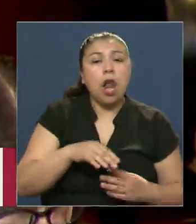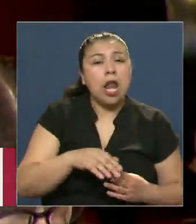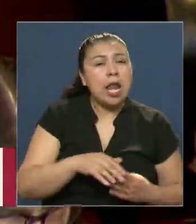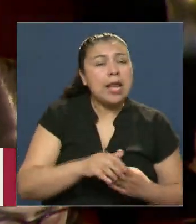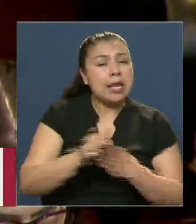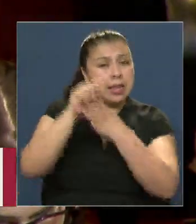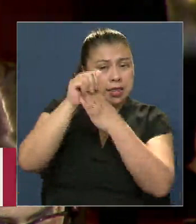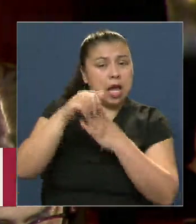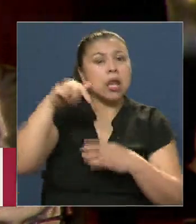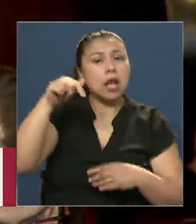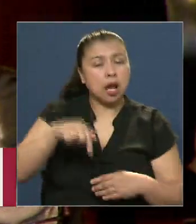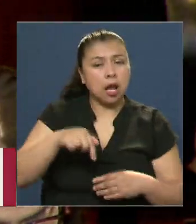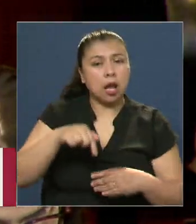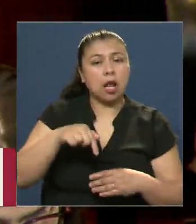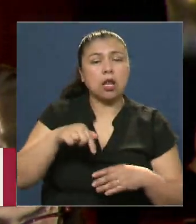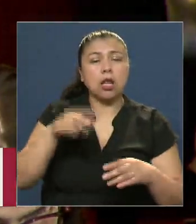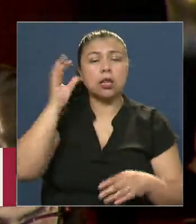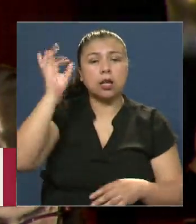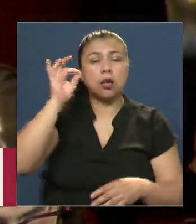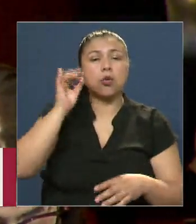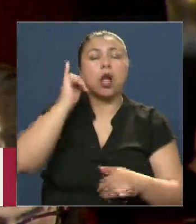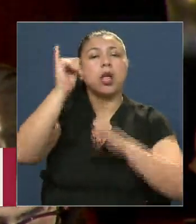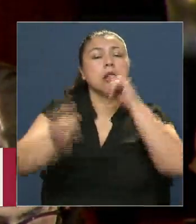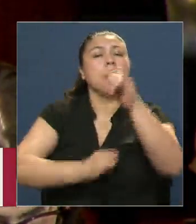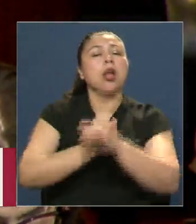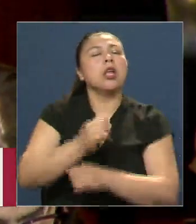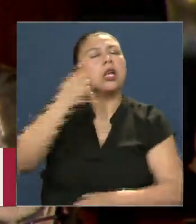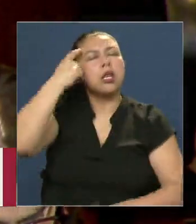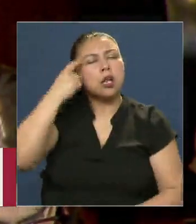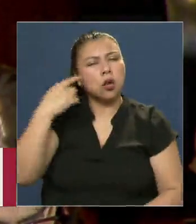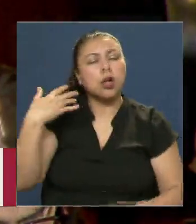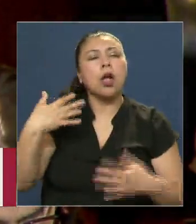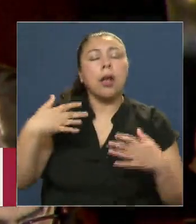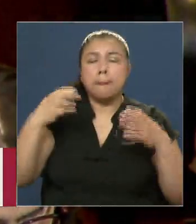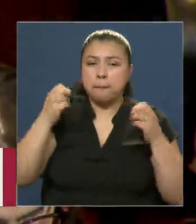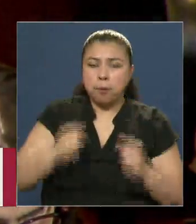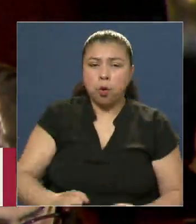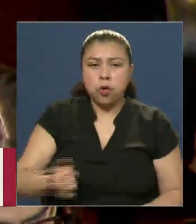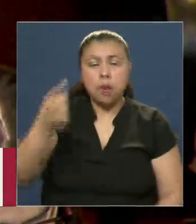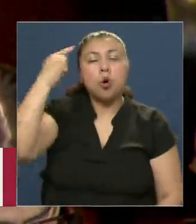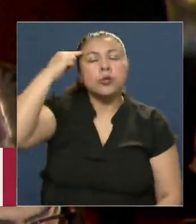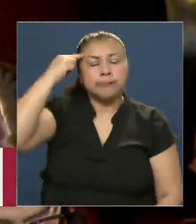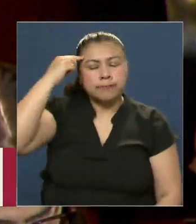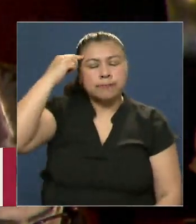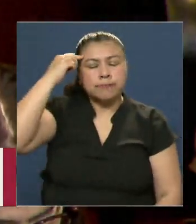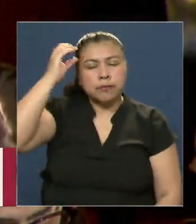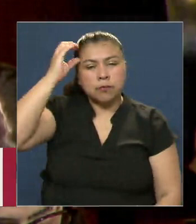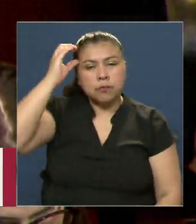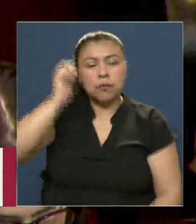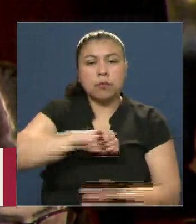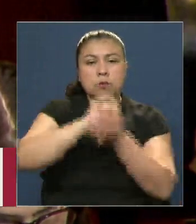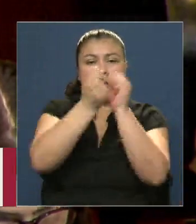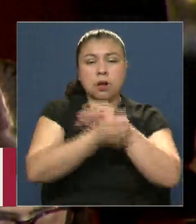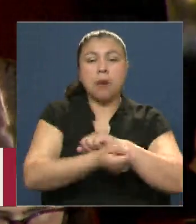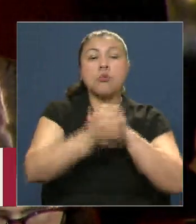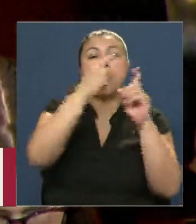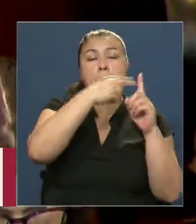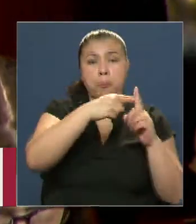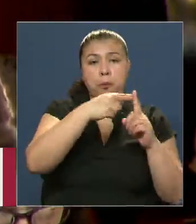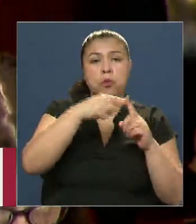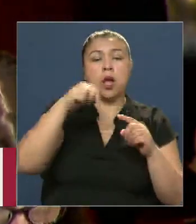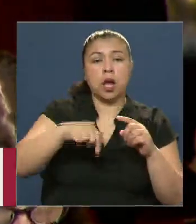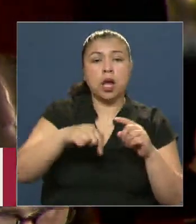desafíos internacionales y porque creo que somos capaces y conscientes de generar transformaciones positivas en